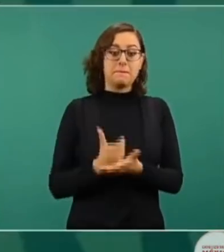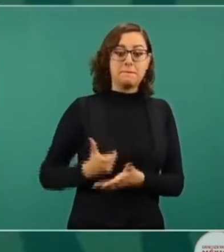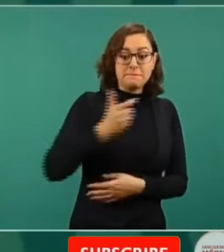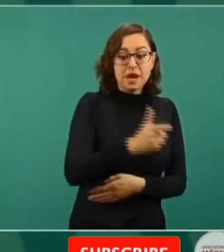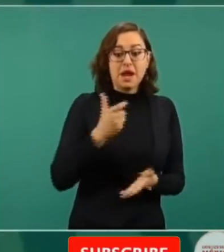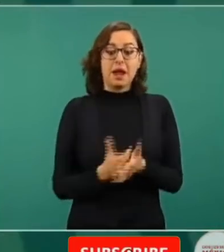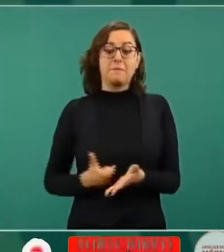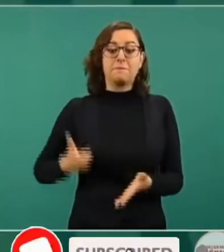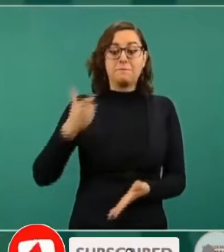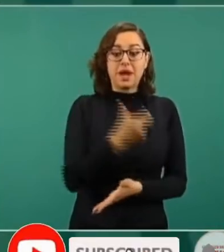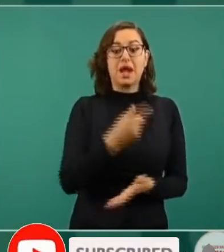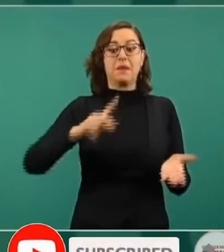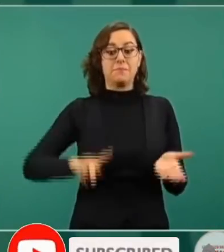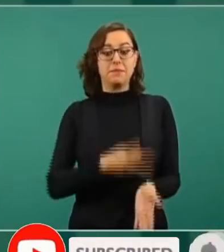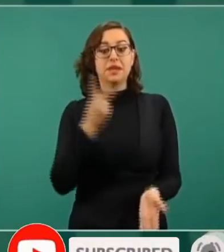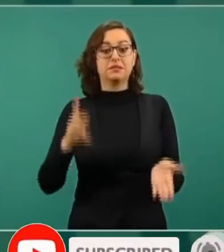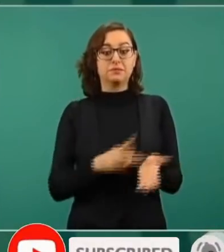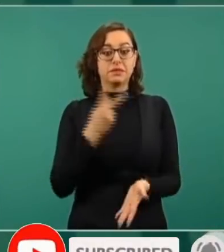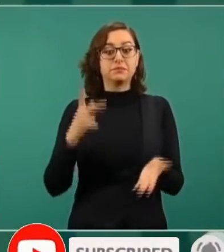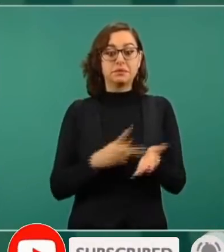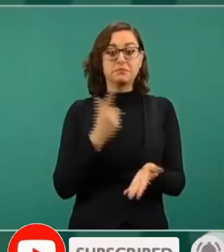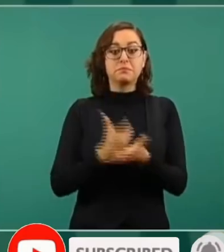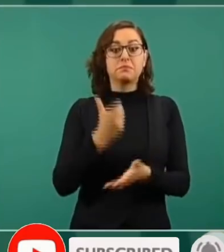todos reciben el precio que dio la central más cara.